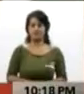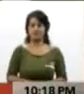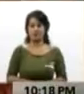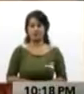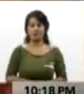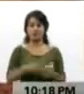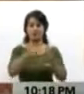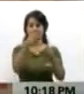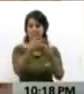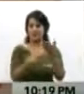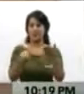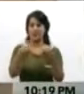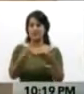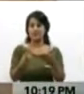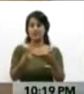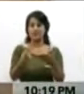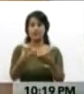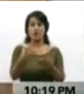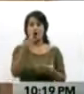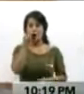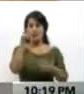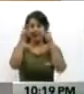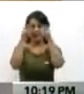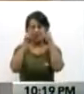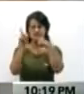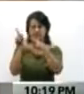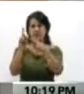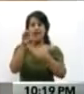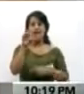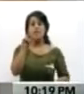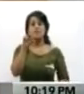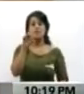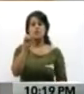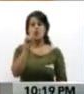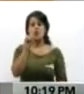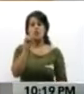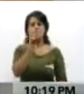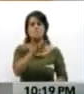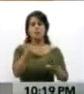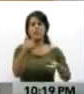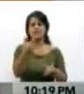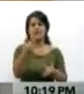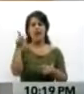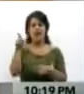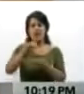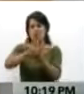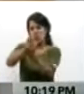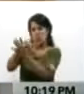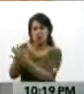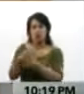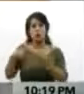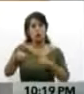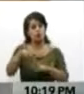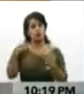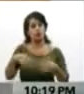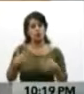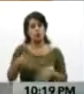Crimen y narcotráfico en la DIN de Herminio. Herminio fue mayor, le decían Exterminio fue mayor. ¿De